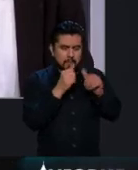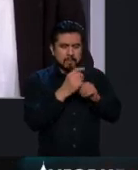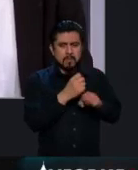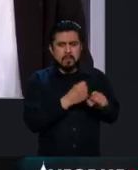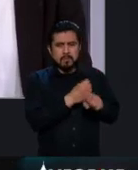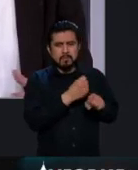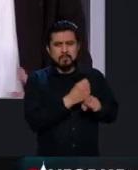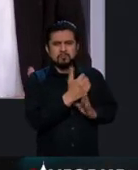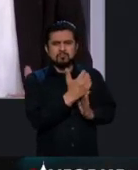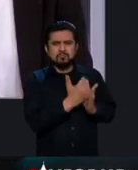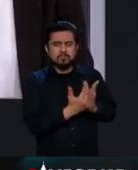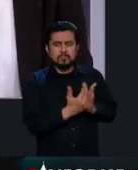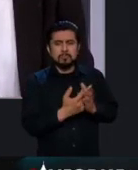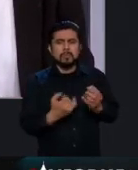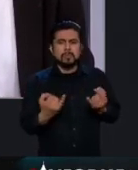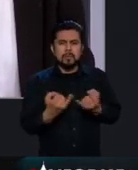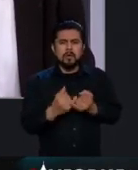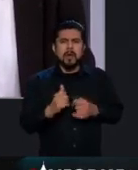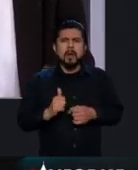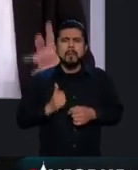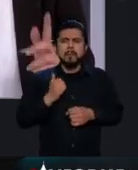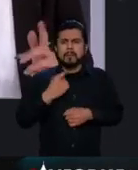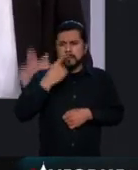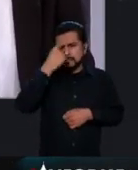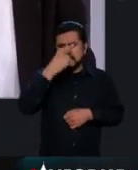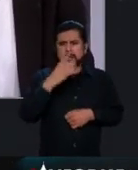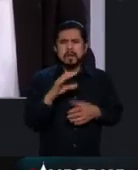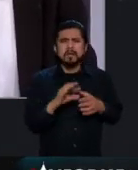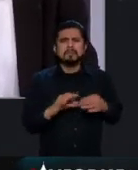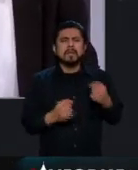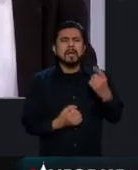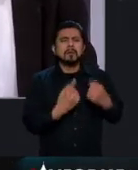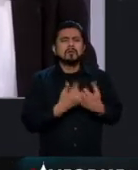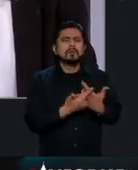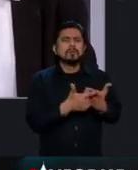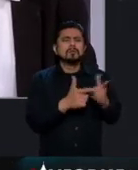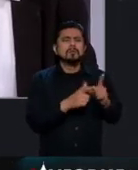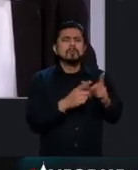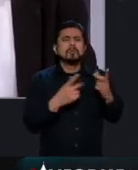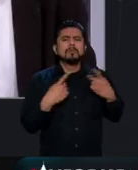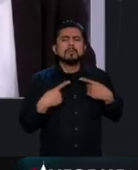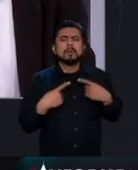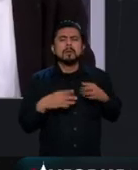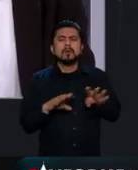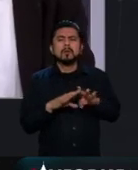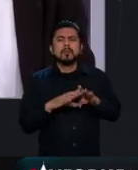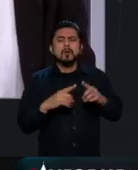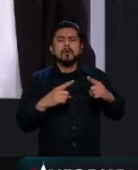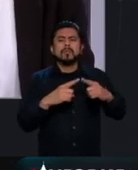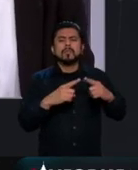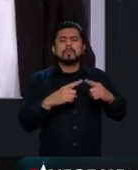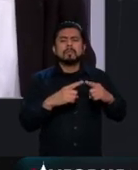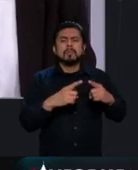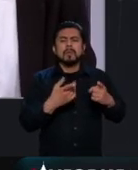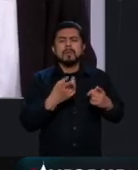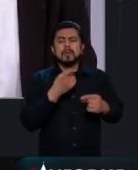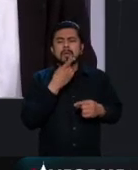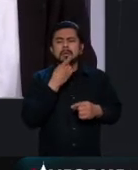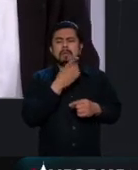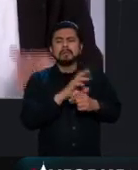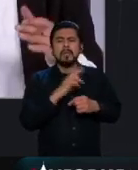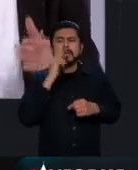también para señalar las contradicciones de distintos actores de la cúpula de la Iglesia que han señalado como responsable de la